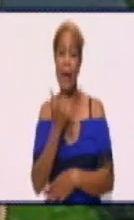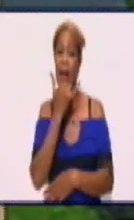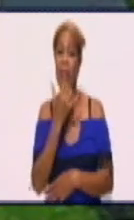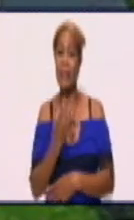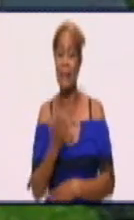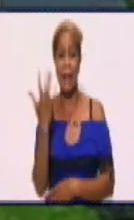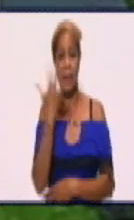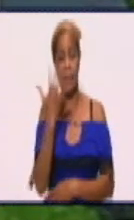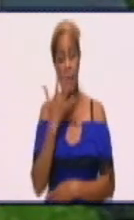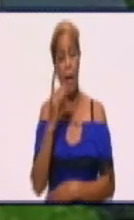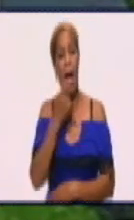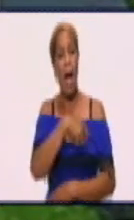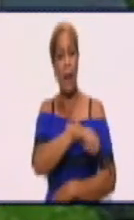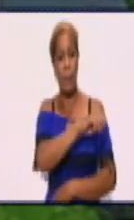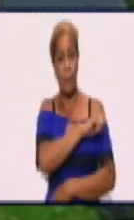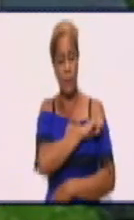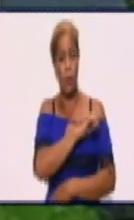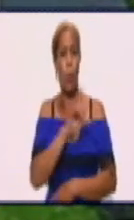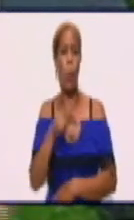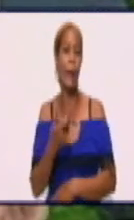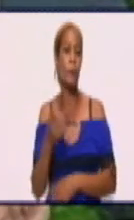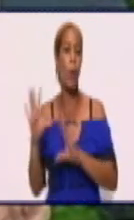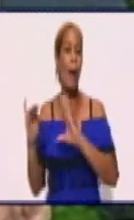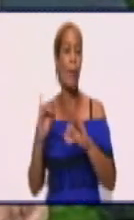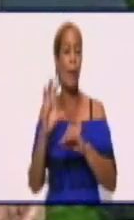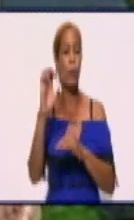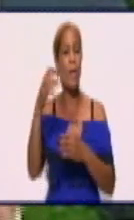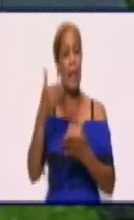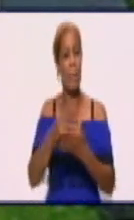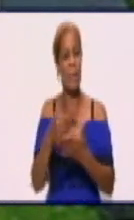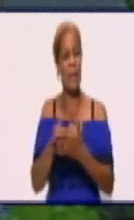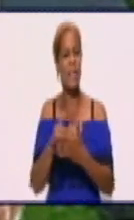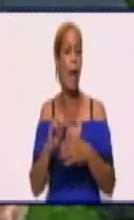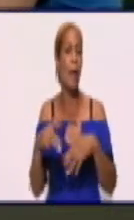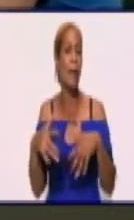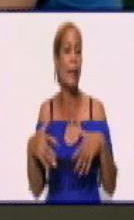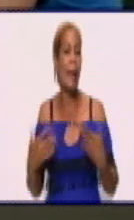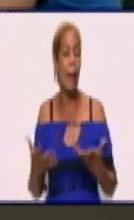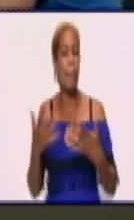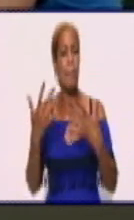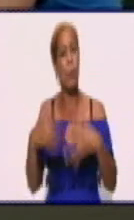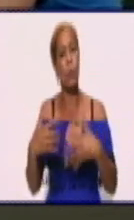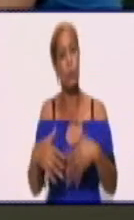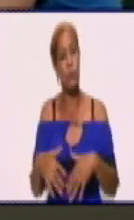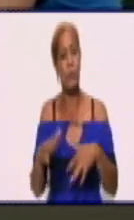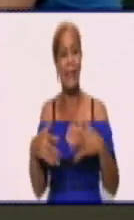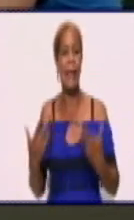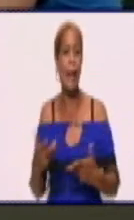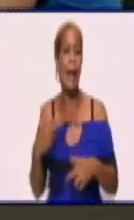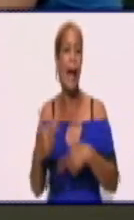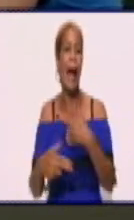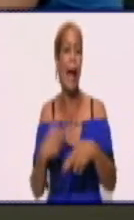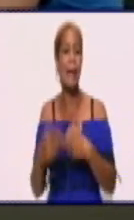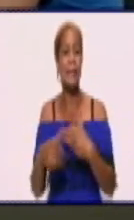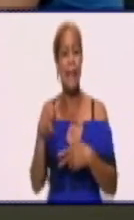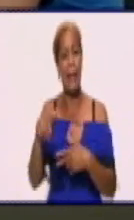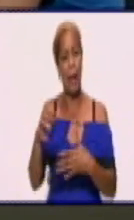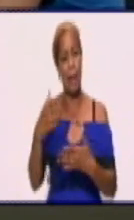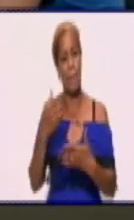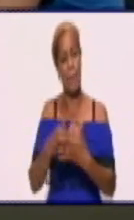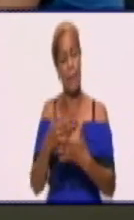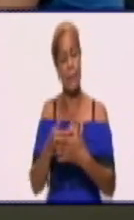hablamos de la empresa provincial alimentaria, ¿qué produce esa entidad? ¿A qué se dedica la empresa provincial alimentaria,